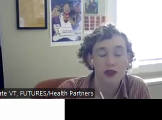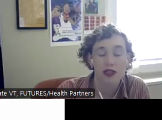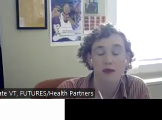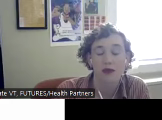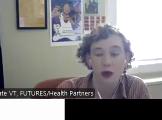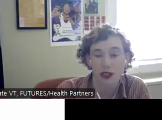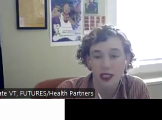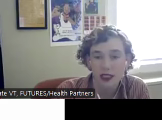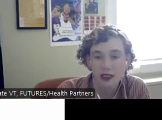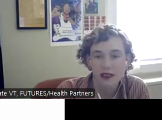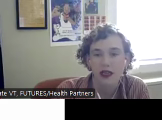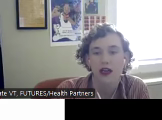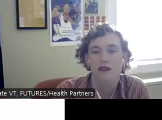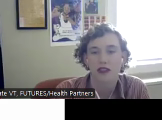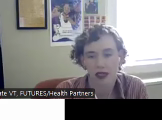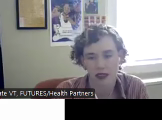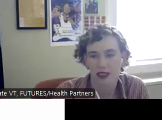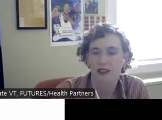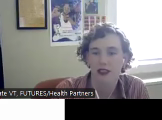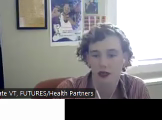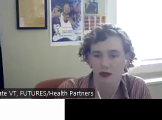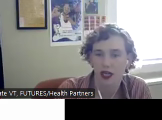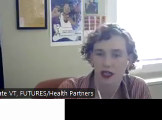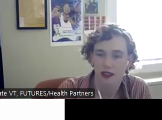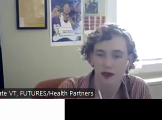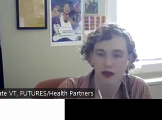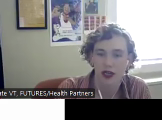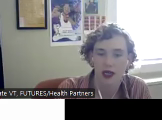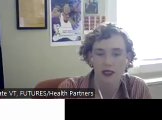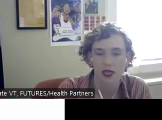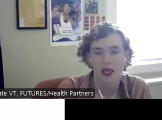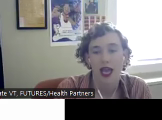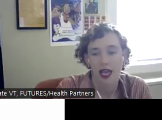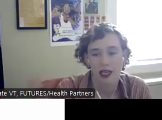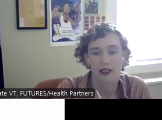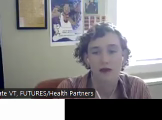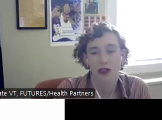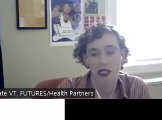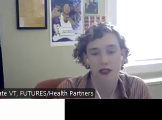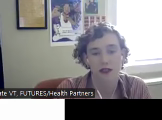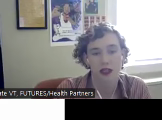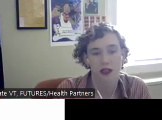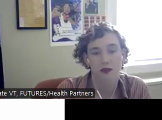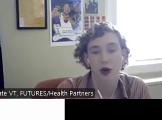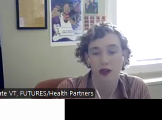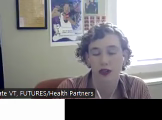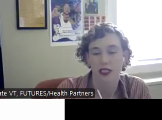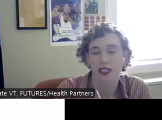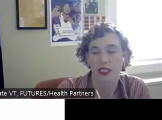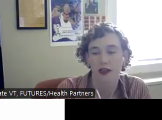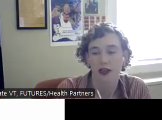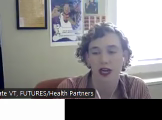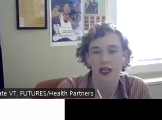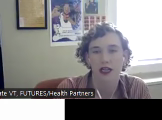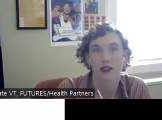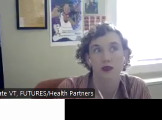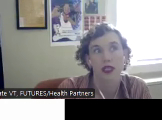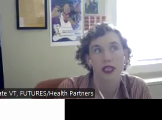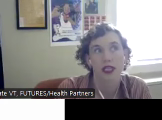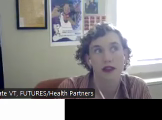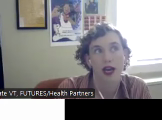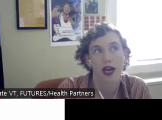de información aquí. Queremos resaltar la importancia de los programas contra la violencia